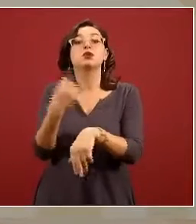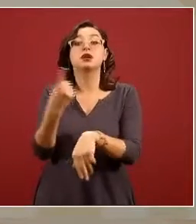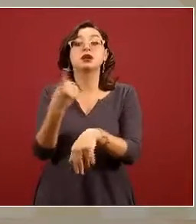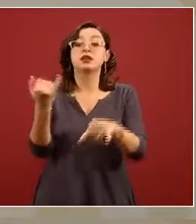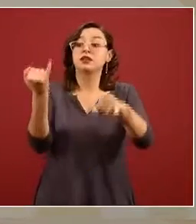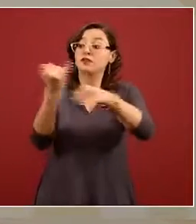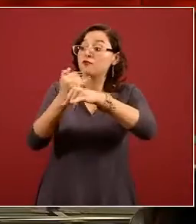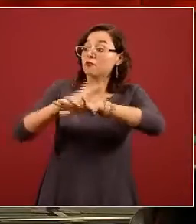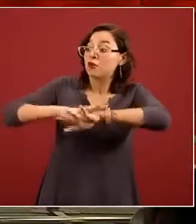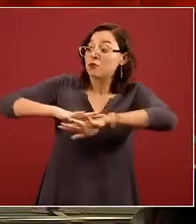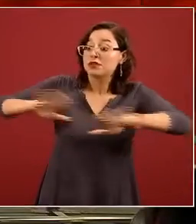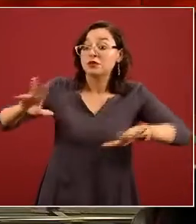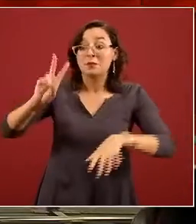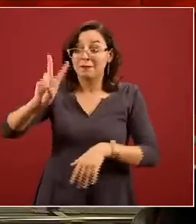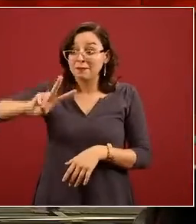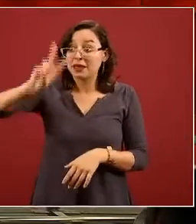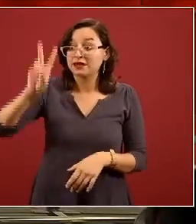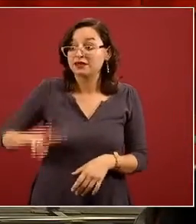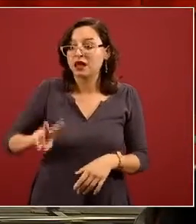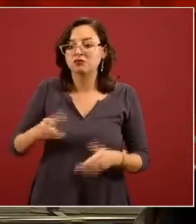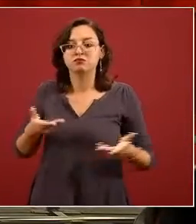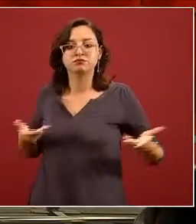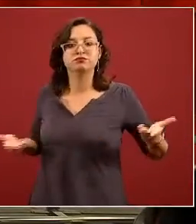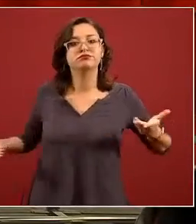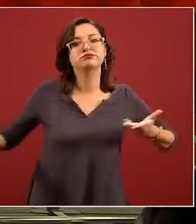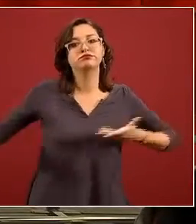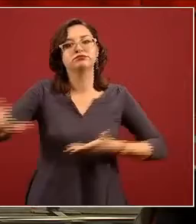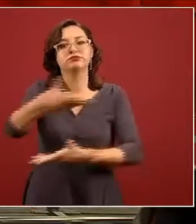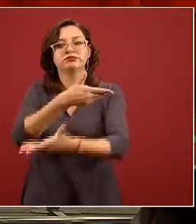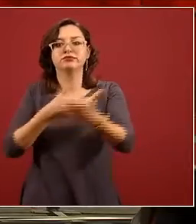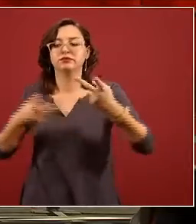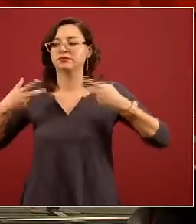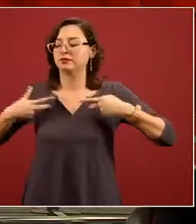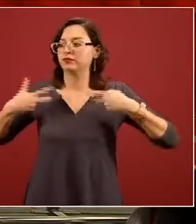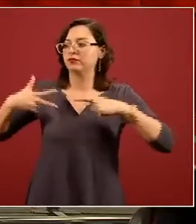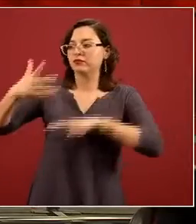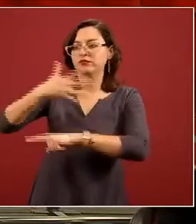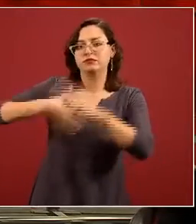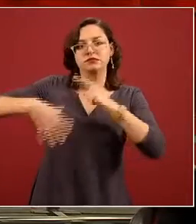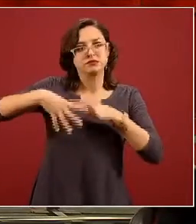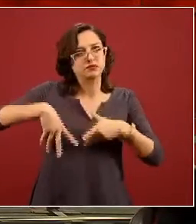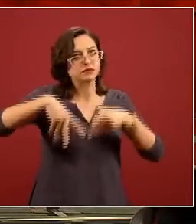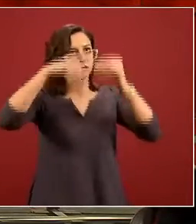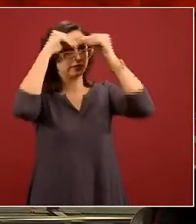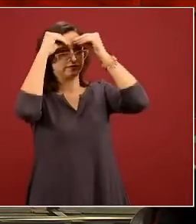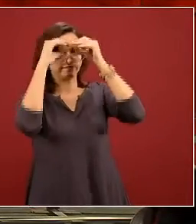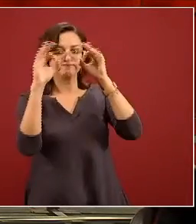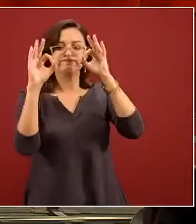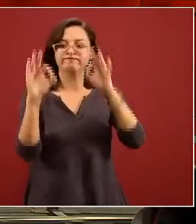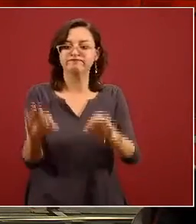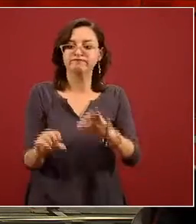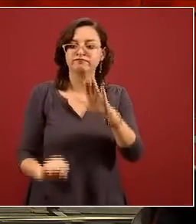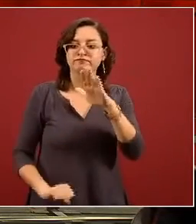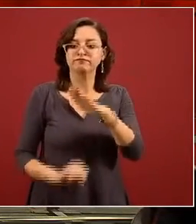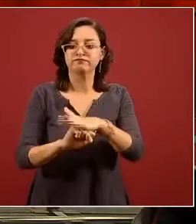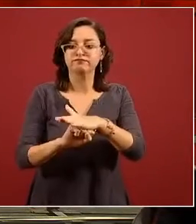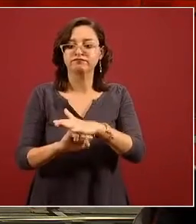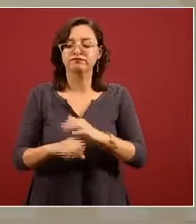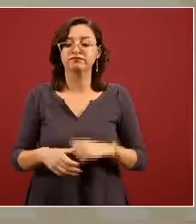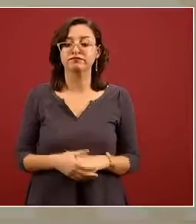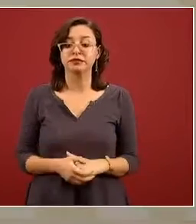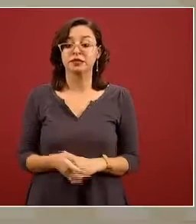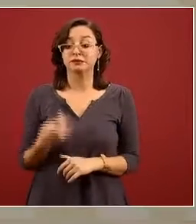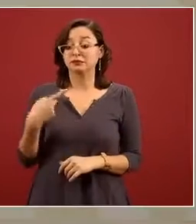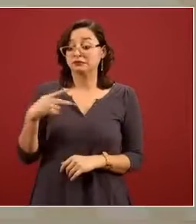construyendo el conocimiento de la sociedad con unas bases sólidas. Cuando esto no